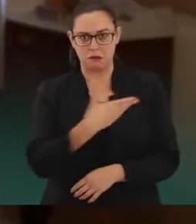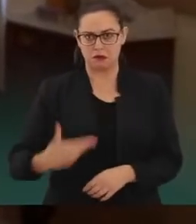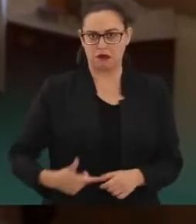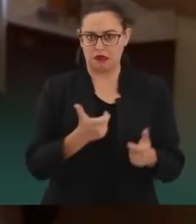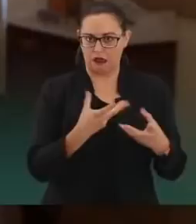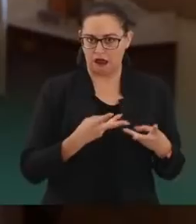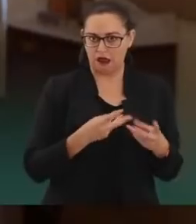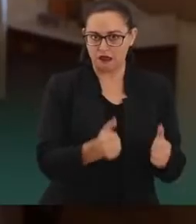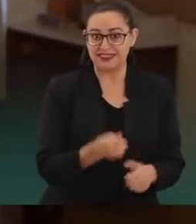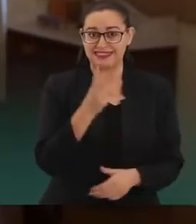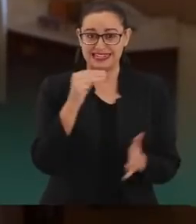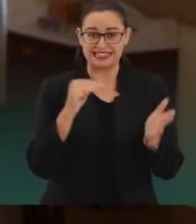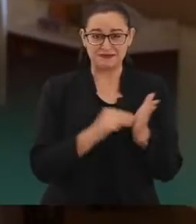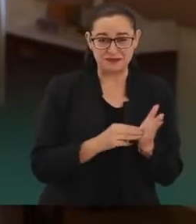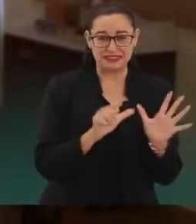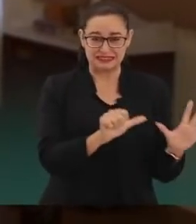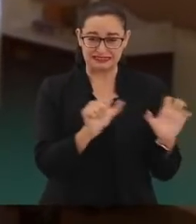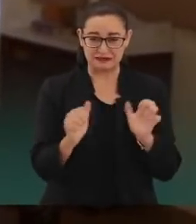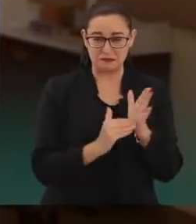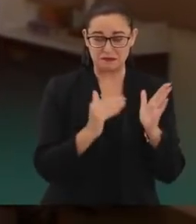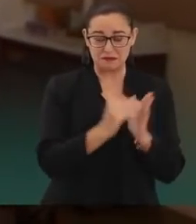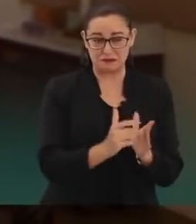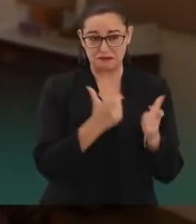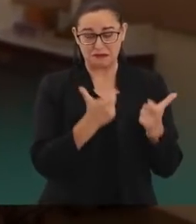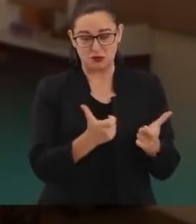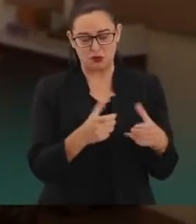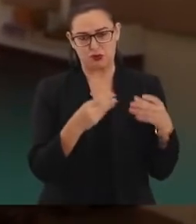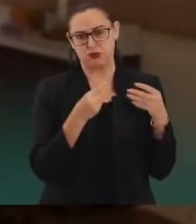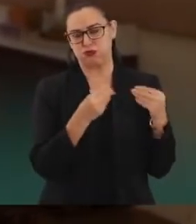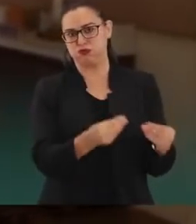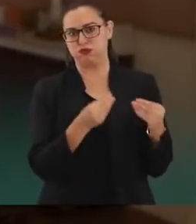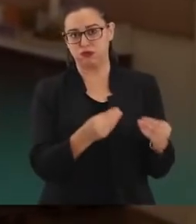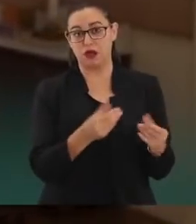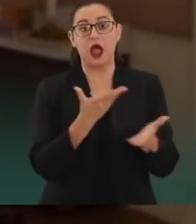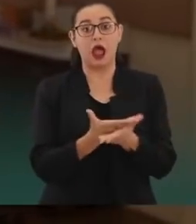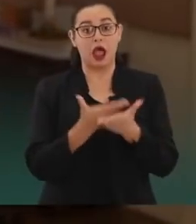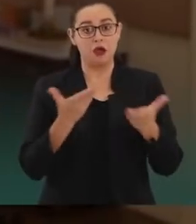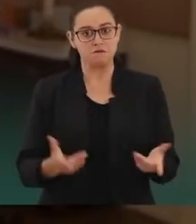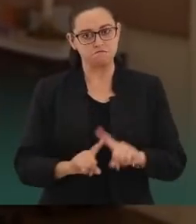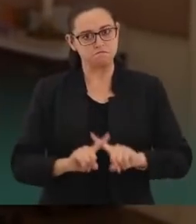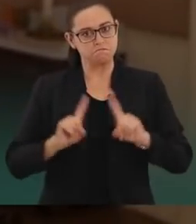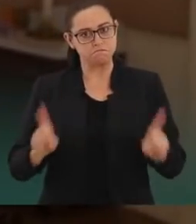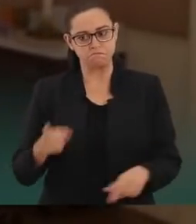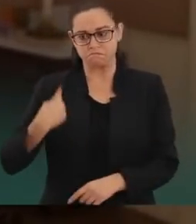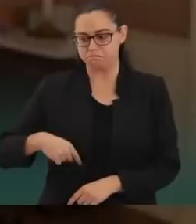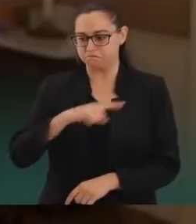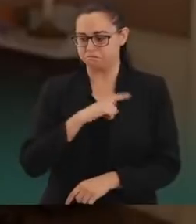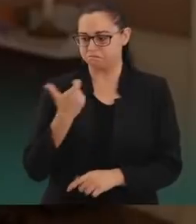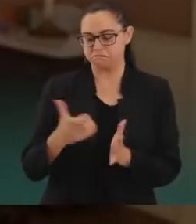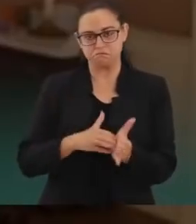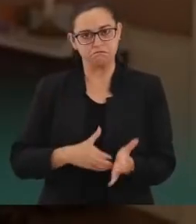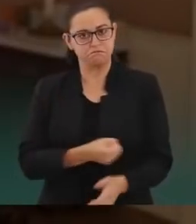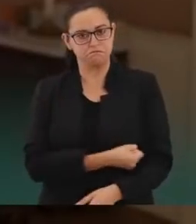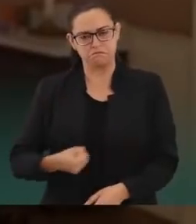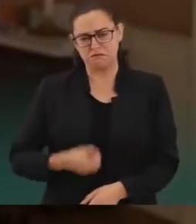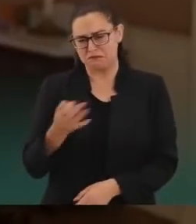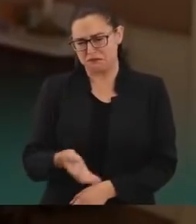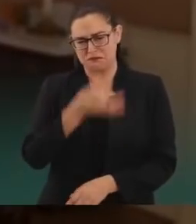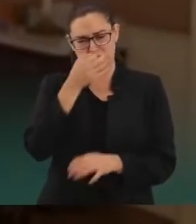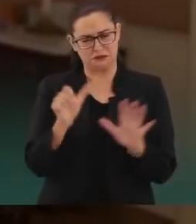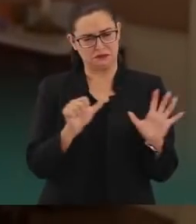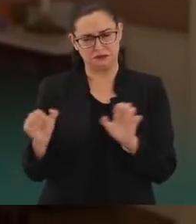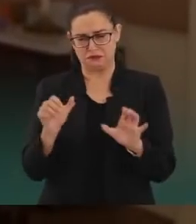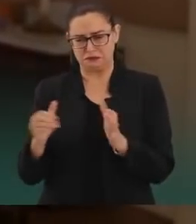Oficina de Presidencia ejerció 3.600 millones de pesos. Y ahora, con ahorros, solo